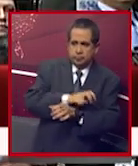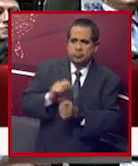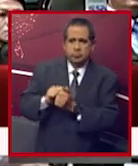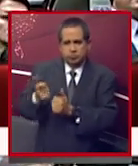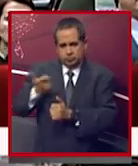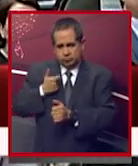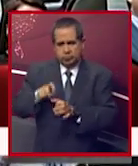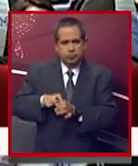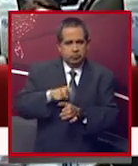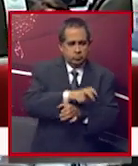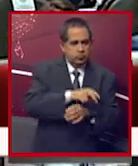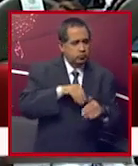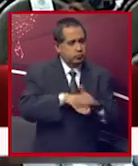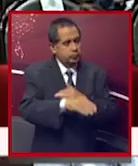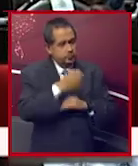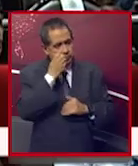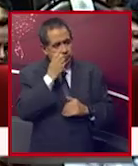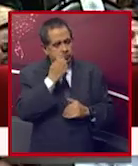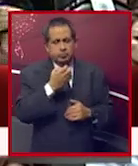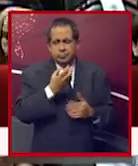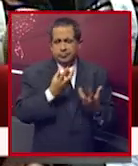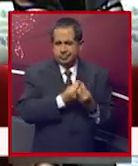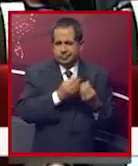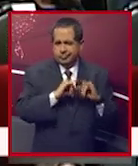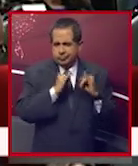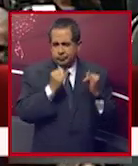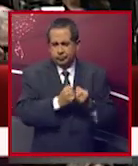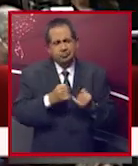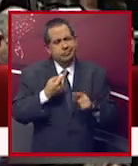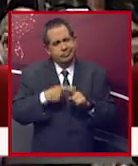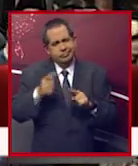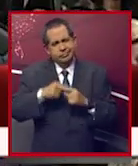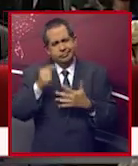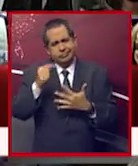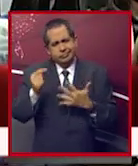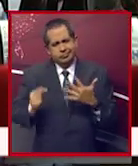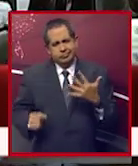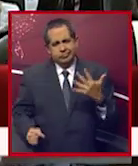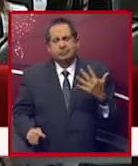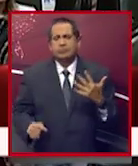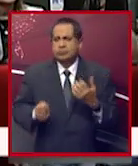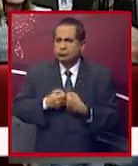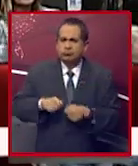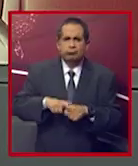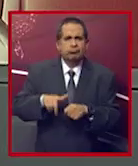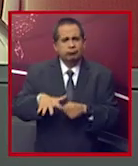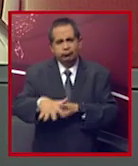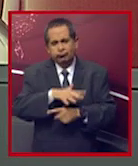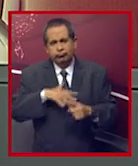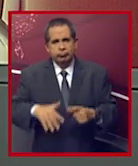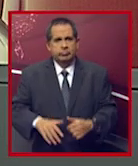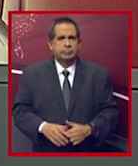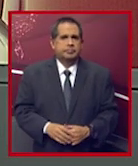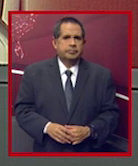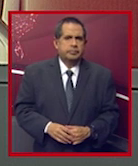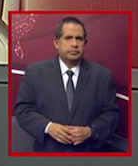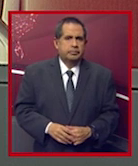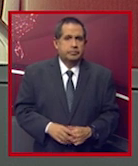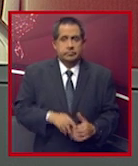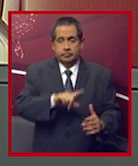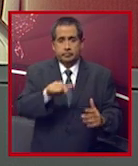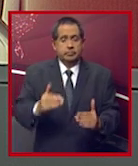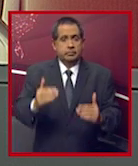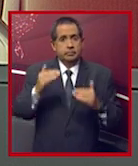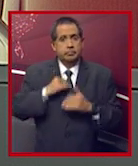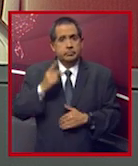reuniones escolares y muchas otras propuestas más de carácter social y ambientales. En su oportunidad, el